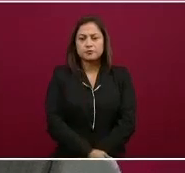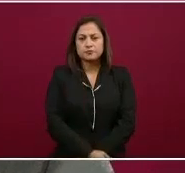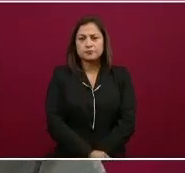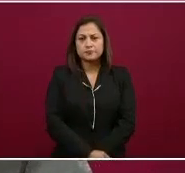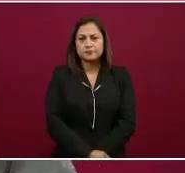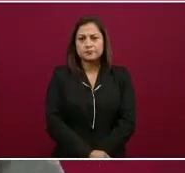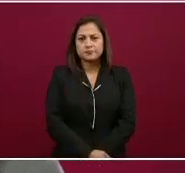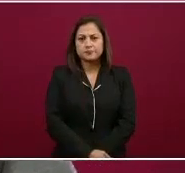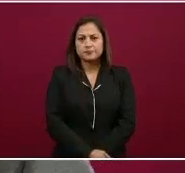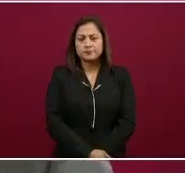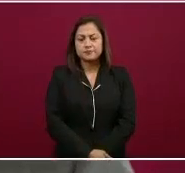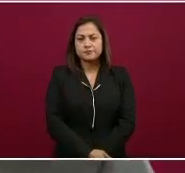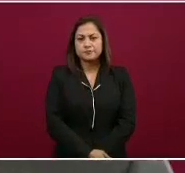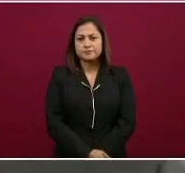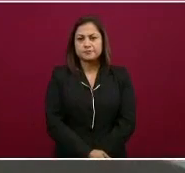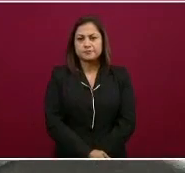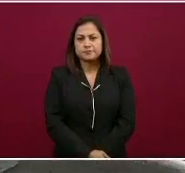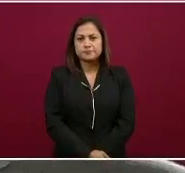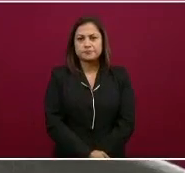Nosotros